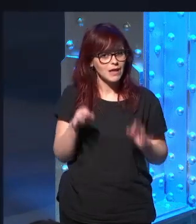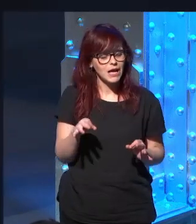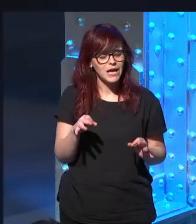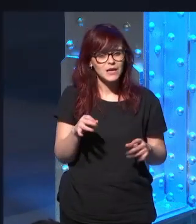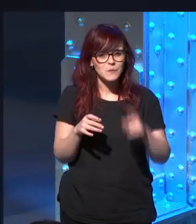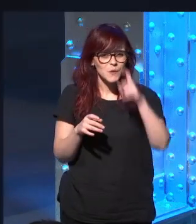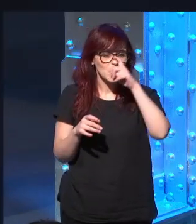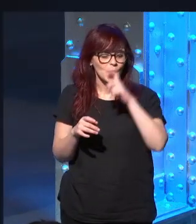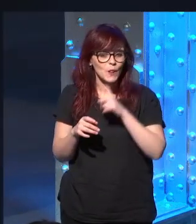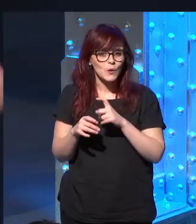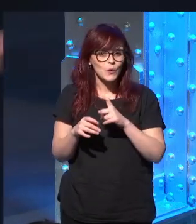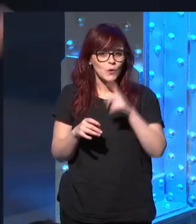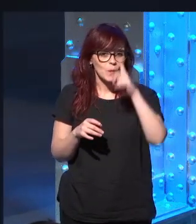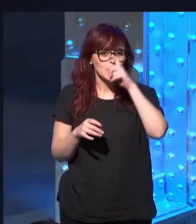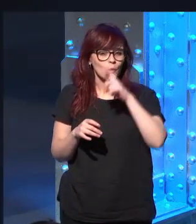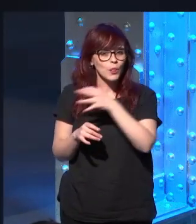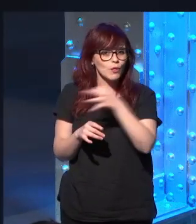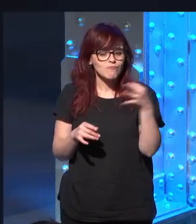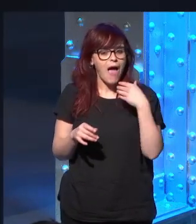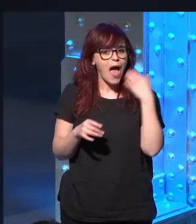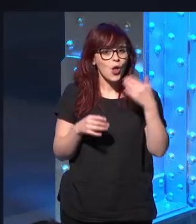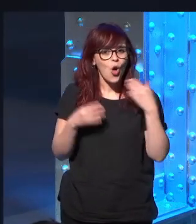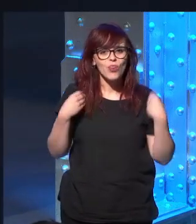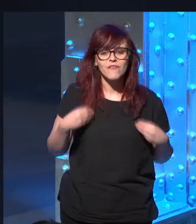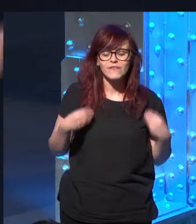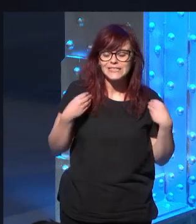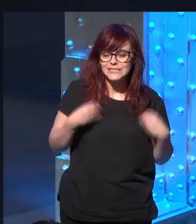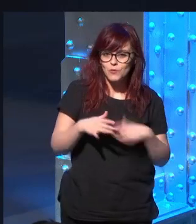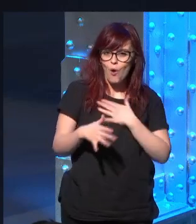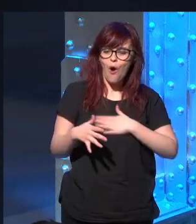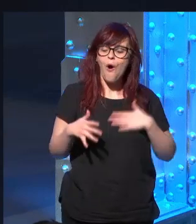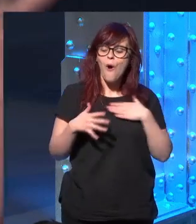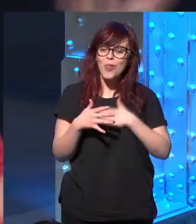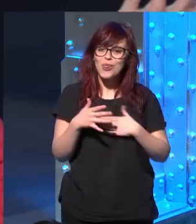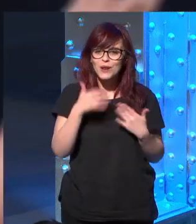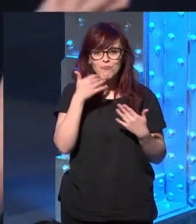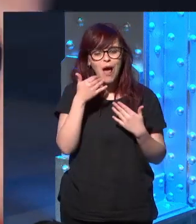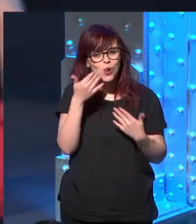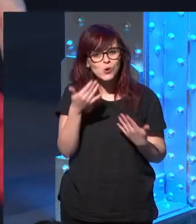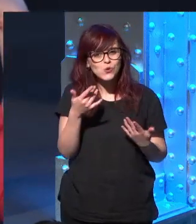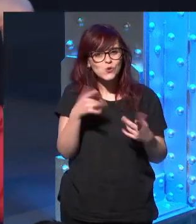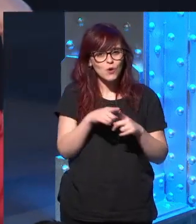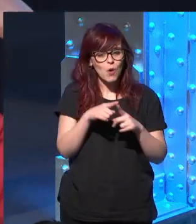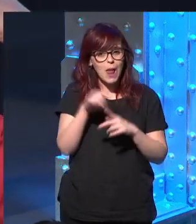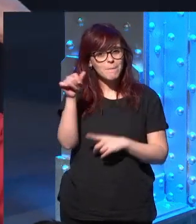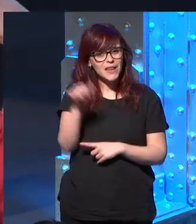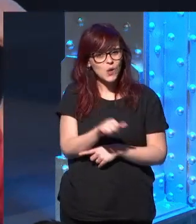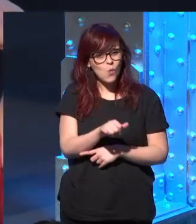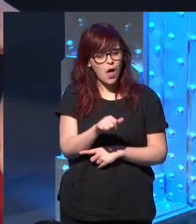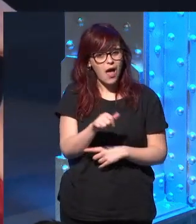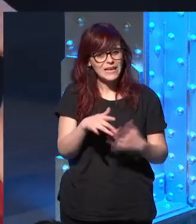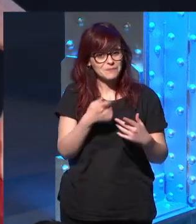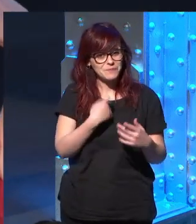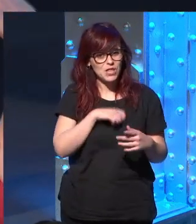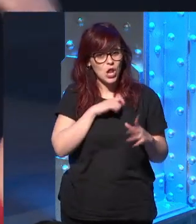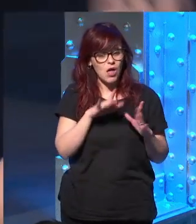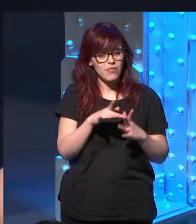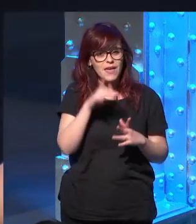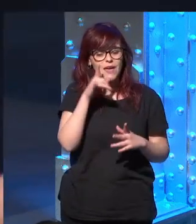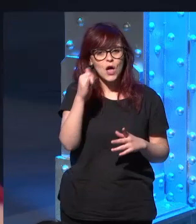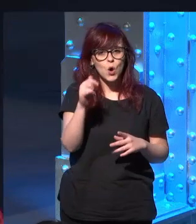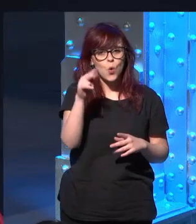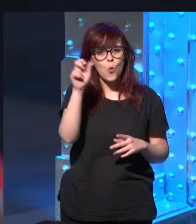que estaba, o sea, que se convirtió en algo divertido y placentero. Y no sé si en ese caso la película esta de española de Juan Diego